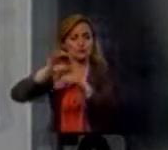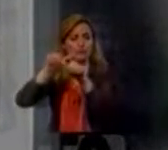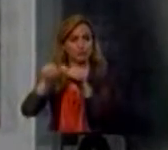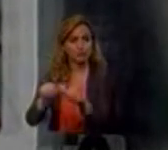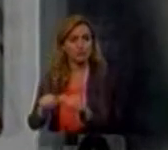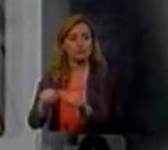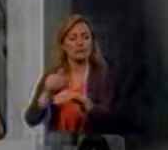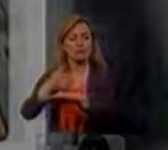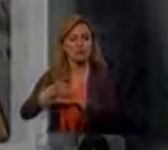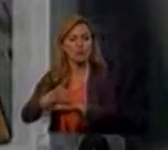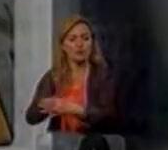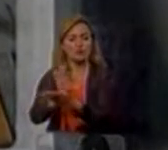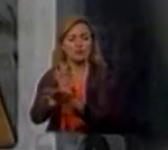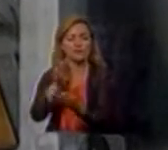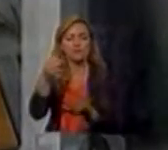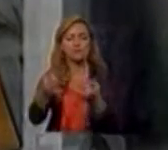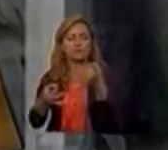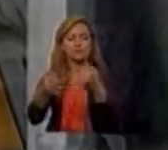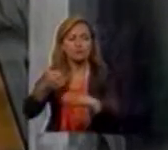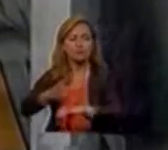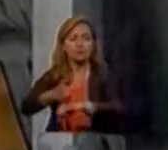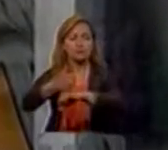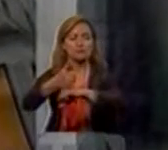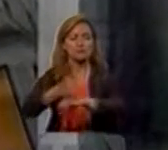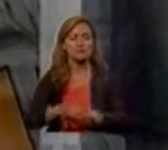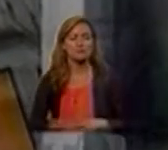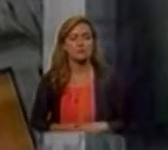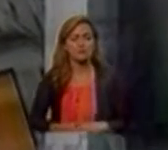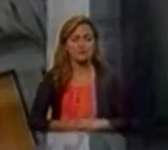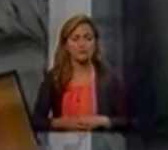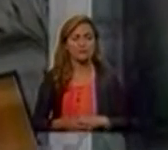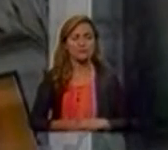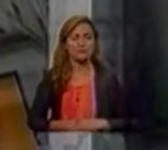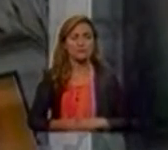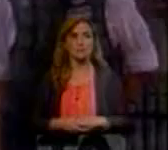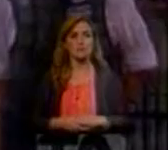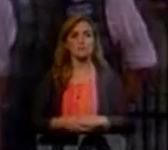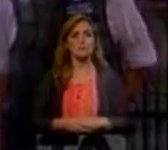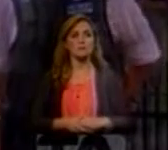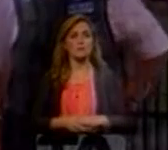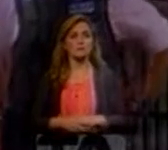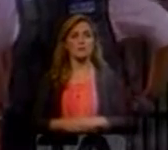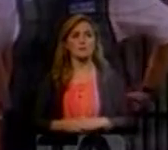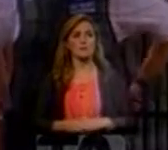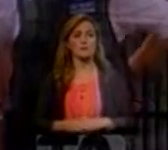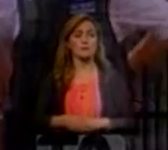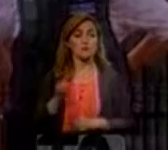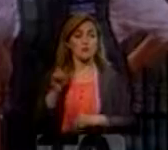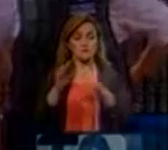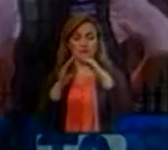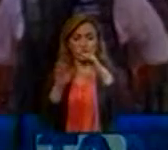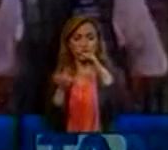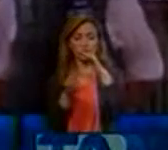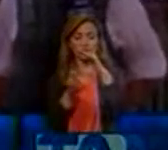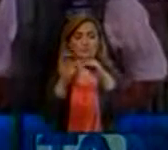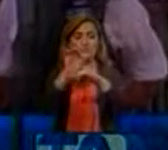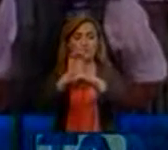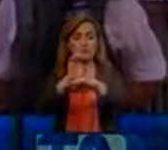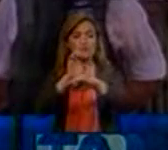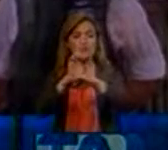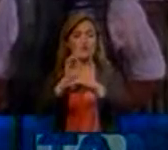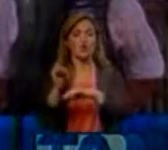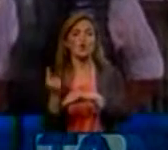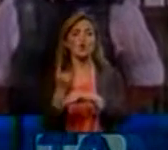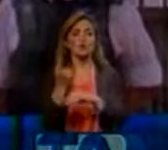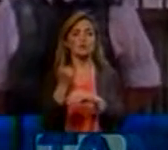ser presentado ante el Tribunal de Magistrados de Westminster lo antes posible. Assange se refugió en la Embajada Ecuatoriana de